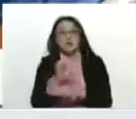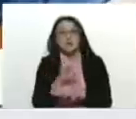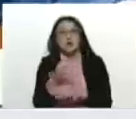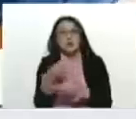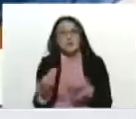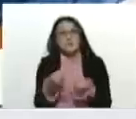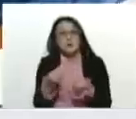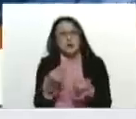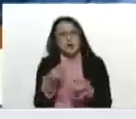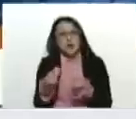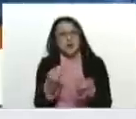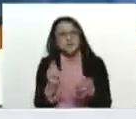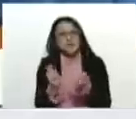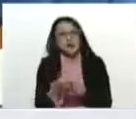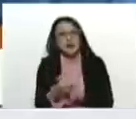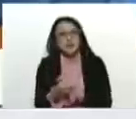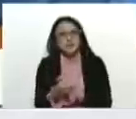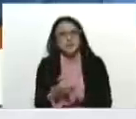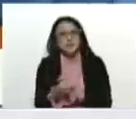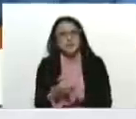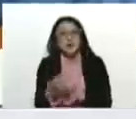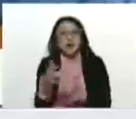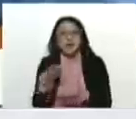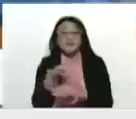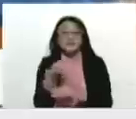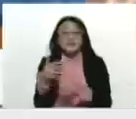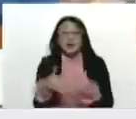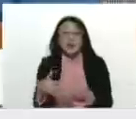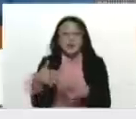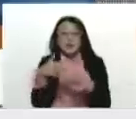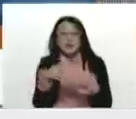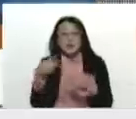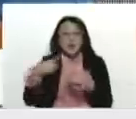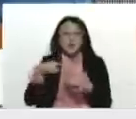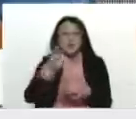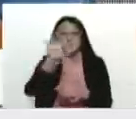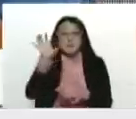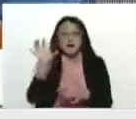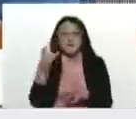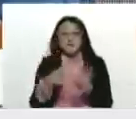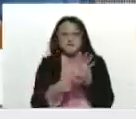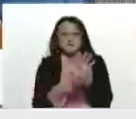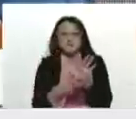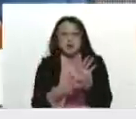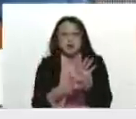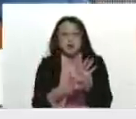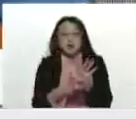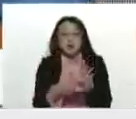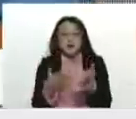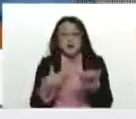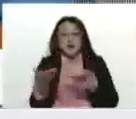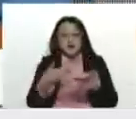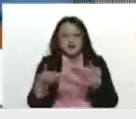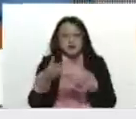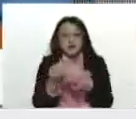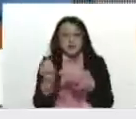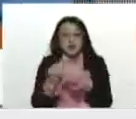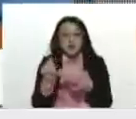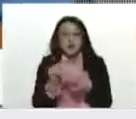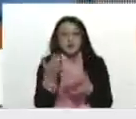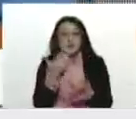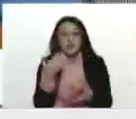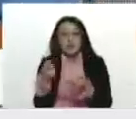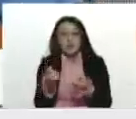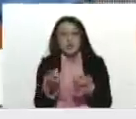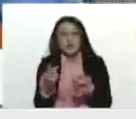sino porque le conviene a Estados Unidos que los demás países dolaricen y el efecto demostración sería muy negativo Pero si dolariza un país como Venezuela